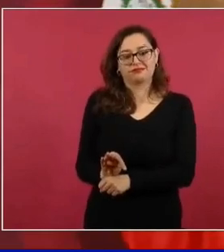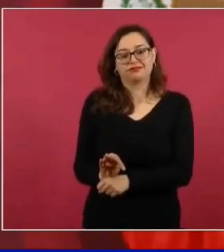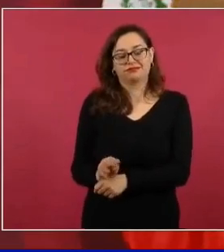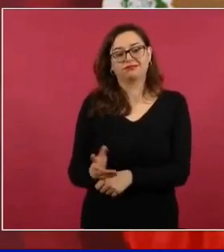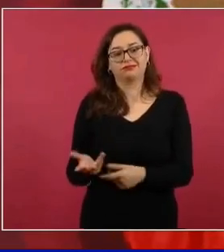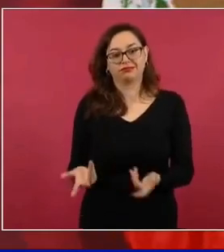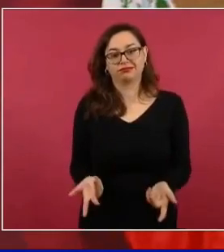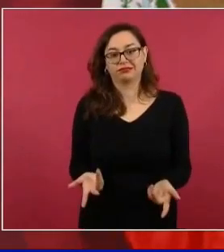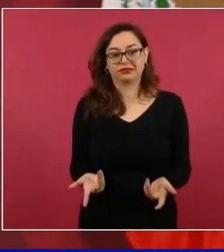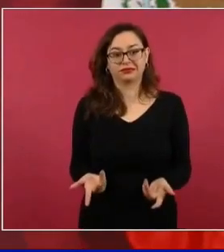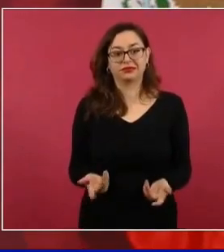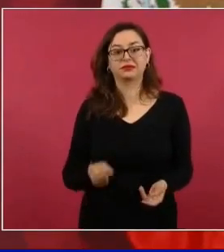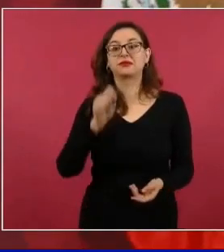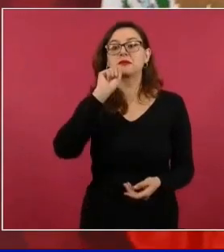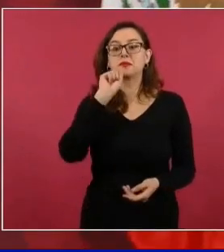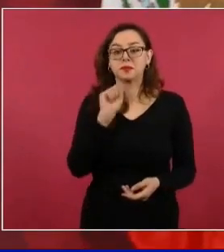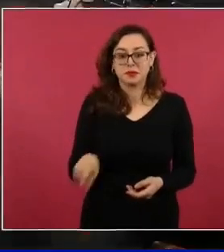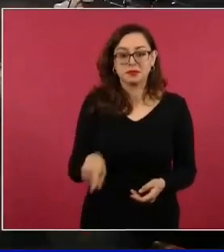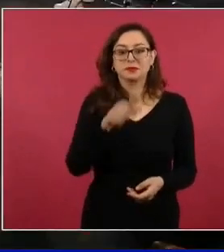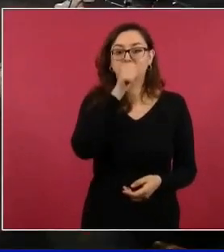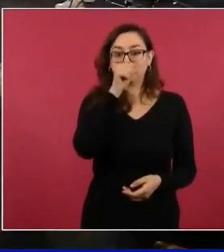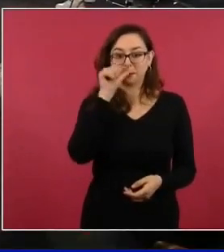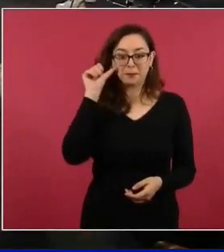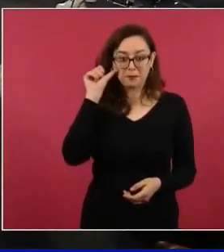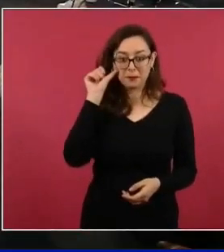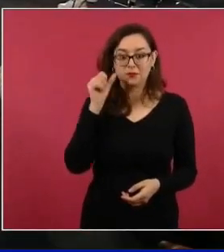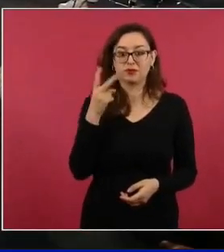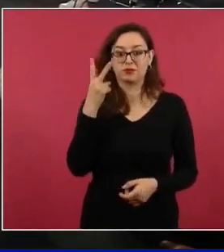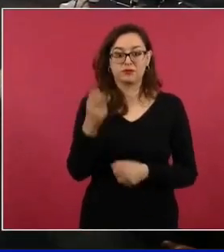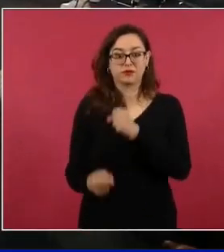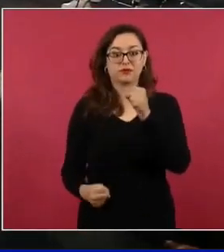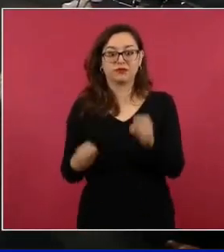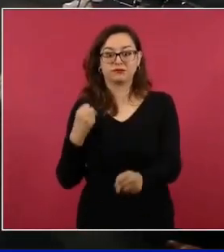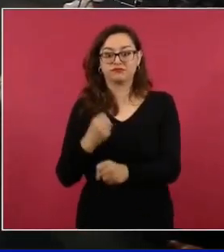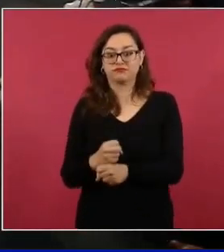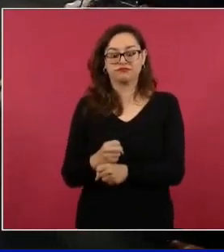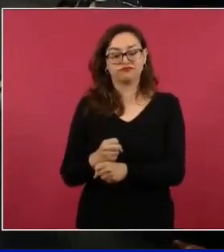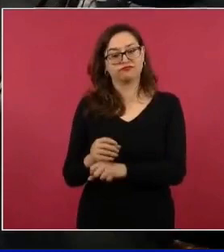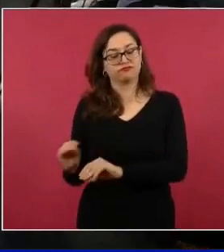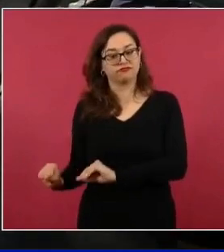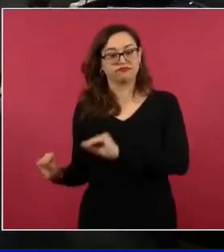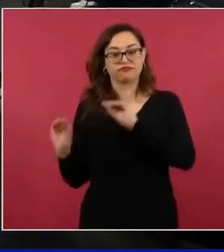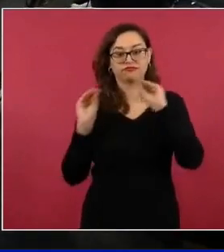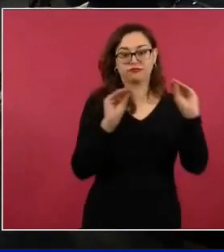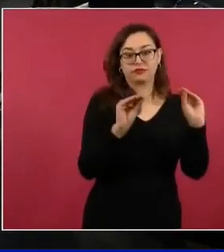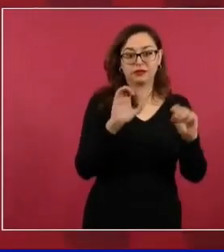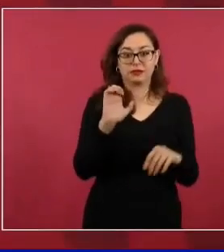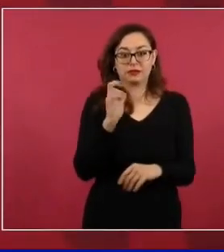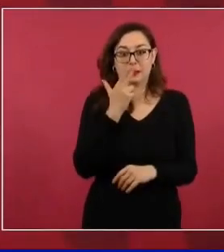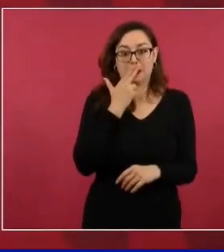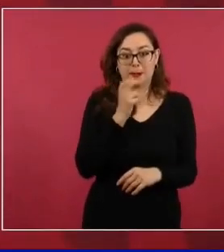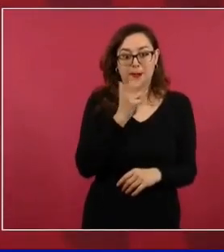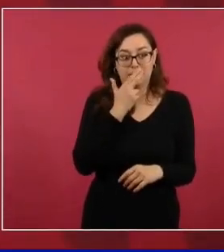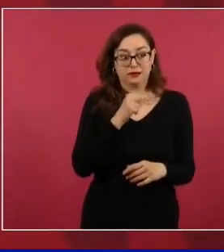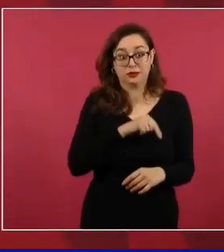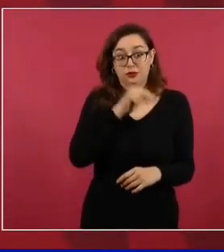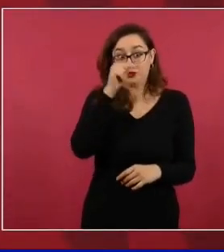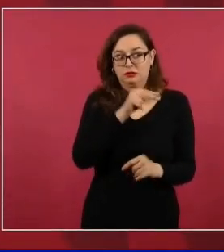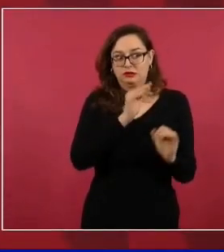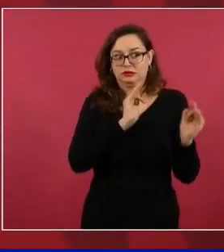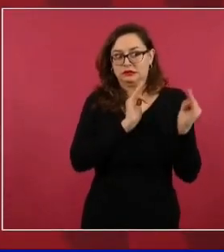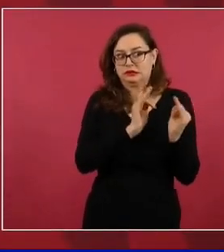Juárez estuvo 2 años en Chihuahua un año en Paso del Norte.